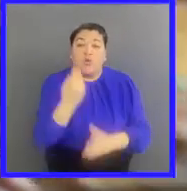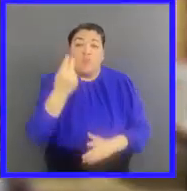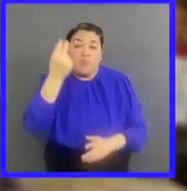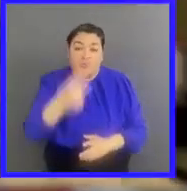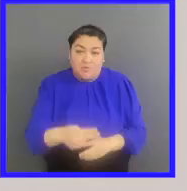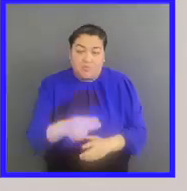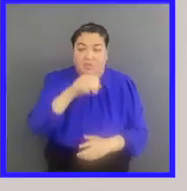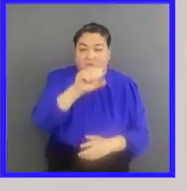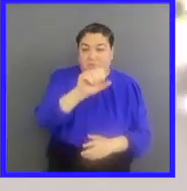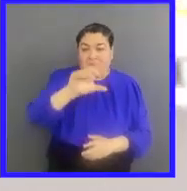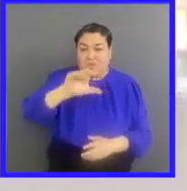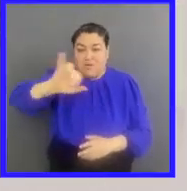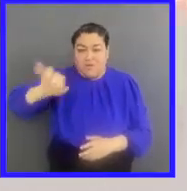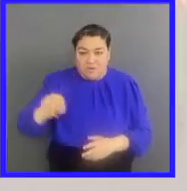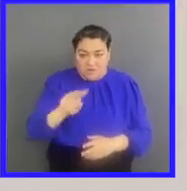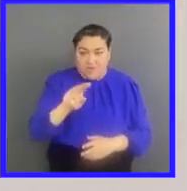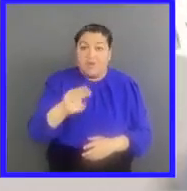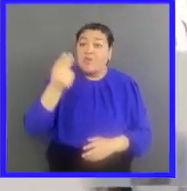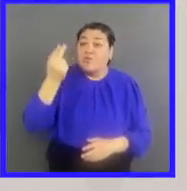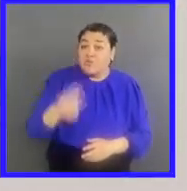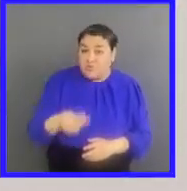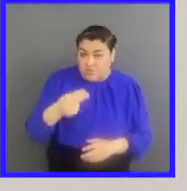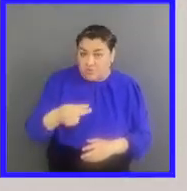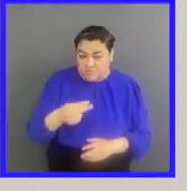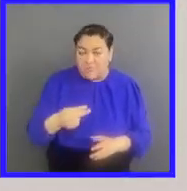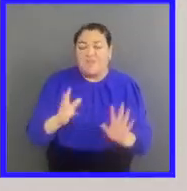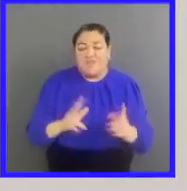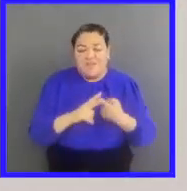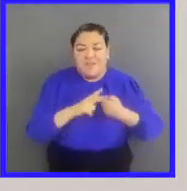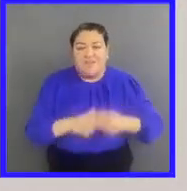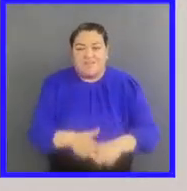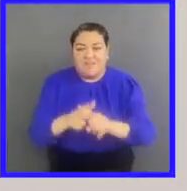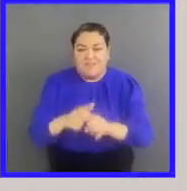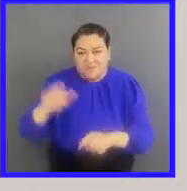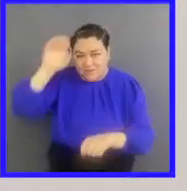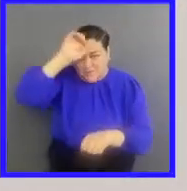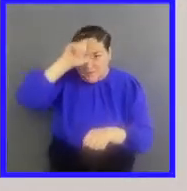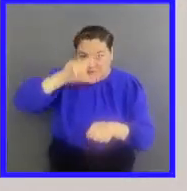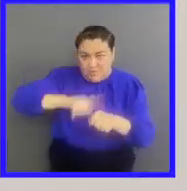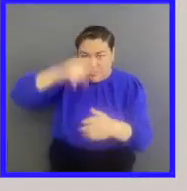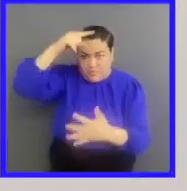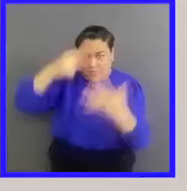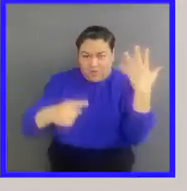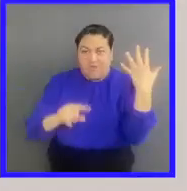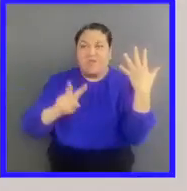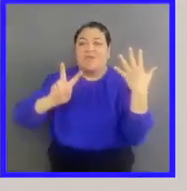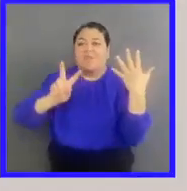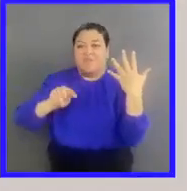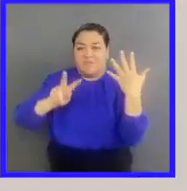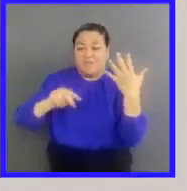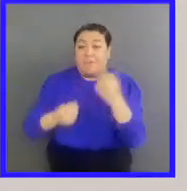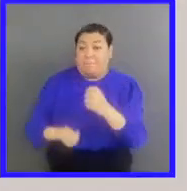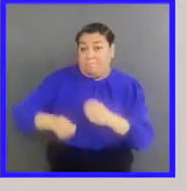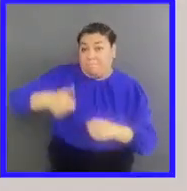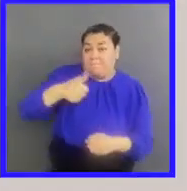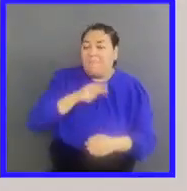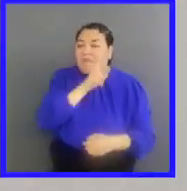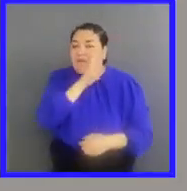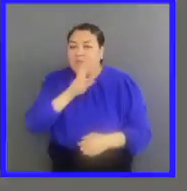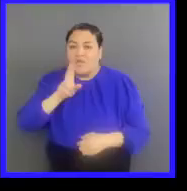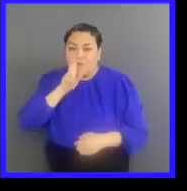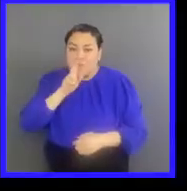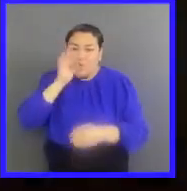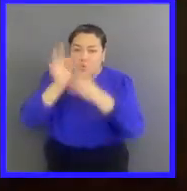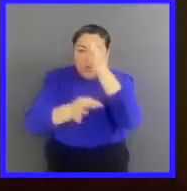de la Nación, con lo que nace Plural TV. En el marco del primer informe del ministro de la nueva Suprema Corte, Hugo